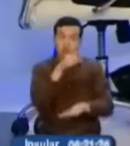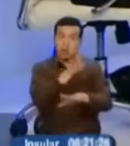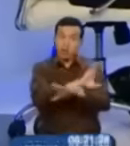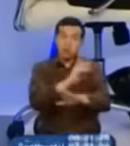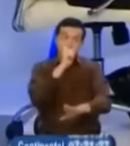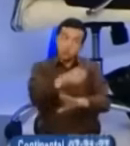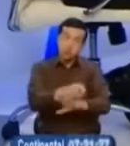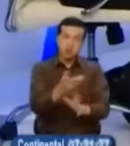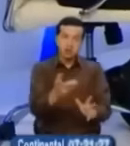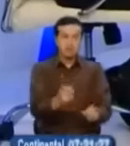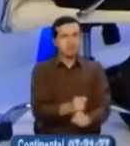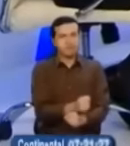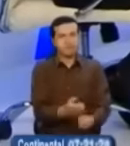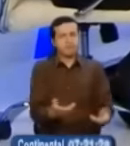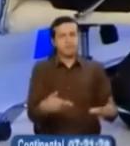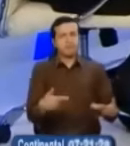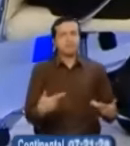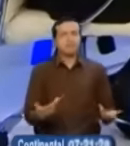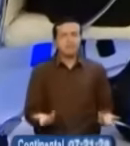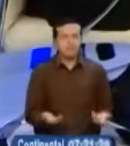cliente. ¿Cómo entonces